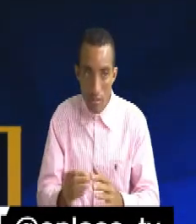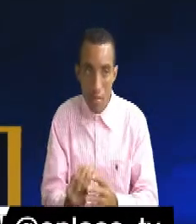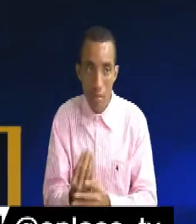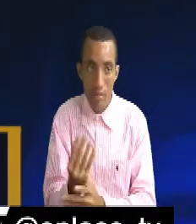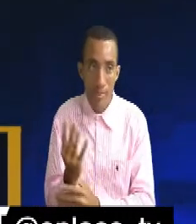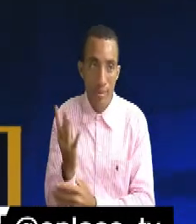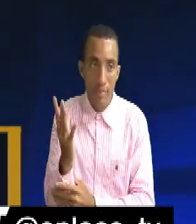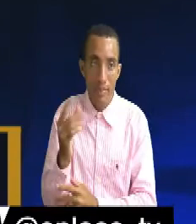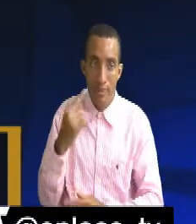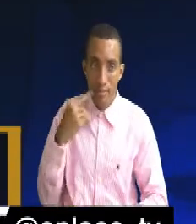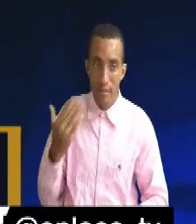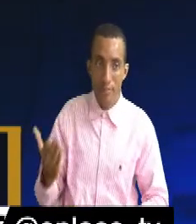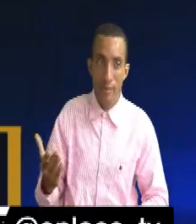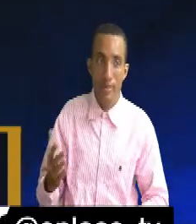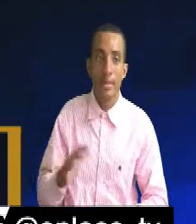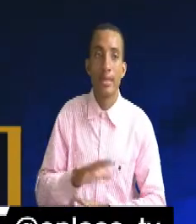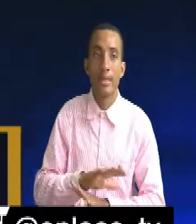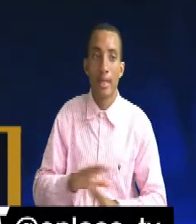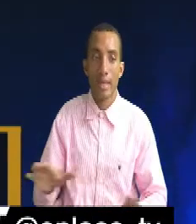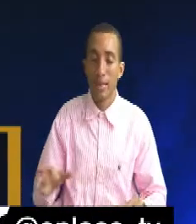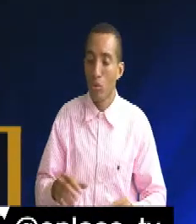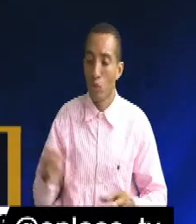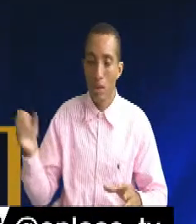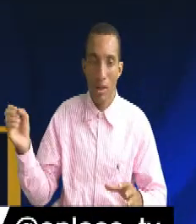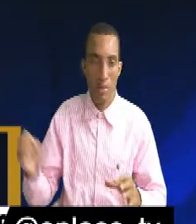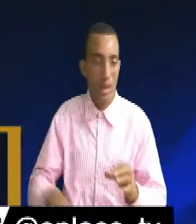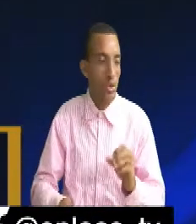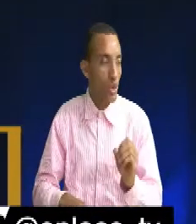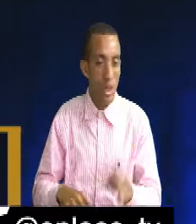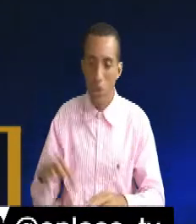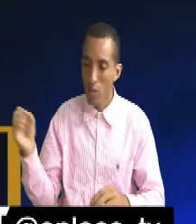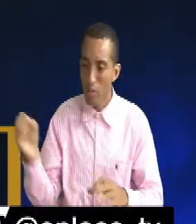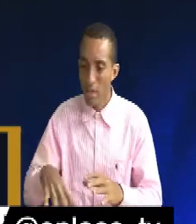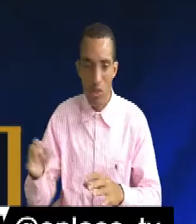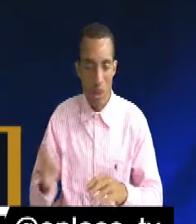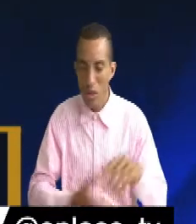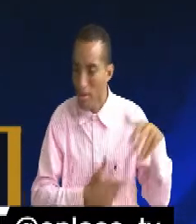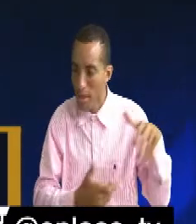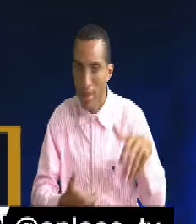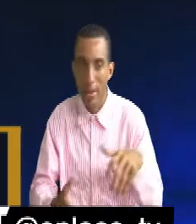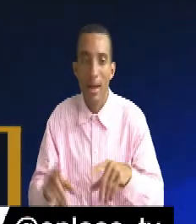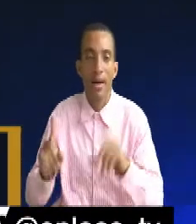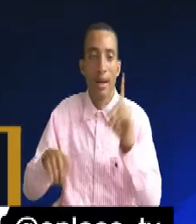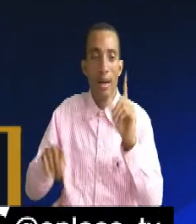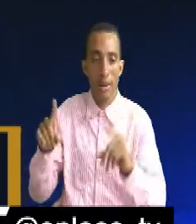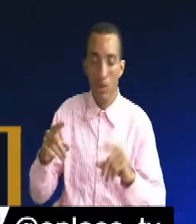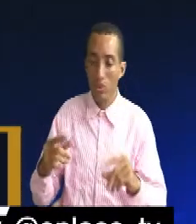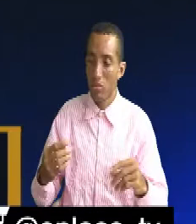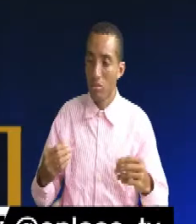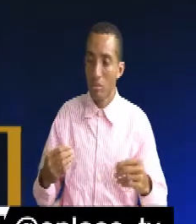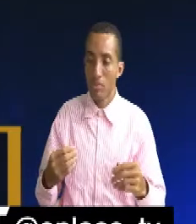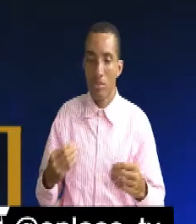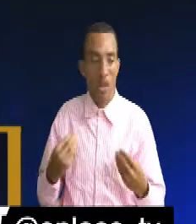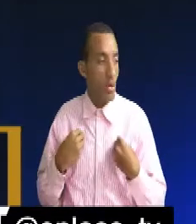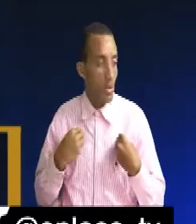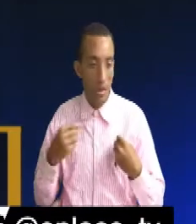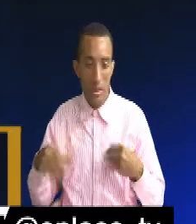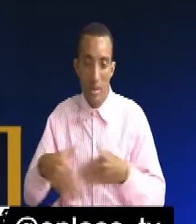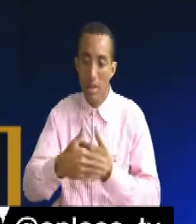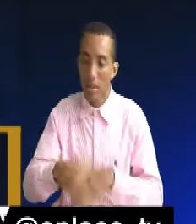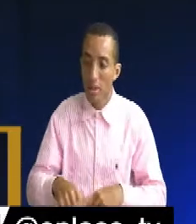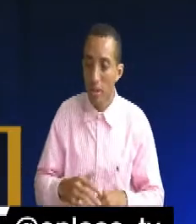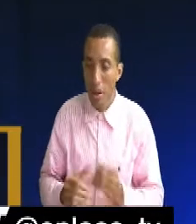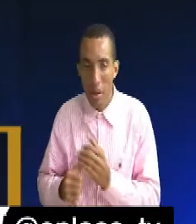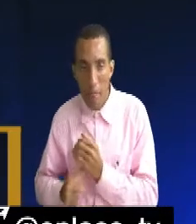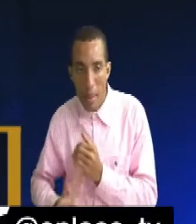reportero ciudadana, está convertida en un basurero. A eso se le suma que, al parecer, algunos habitantes de la calle hacen sus necesidades